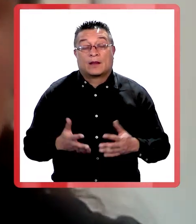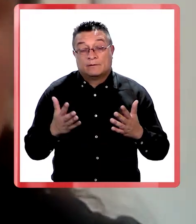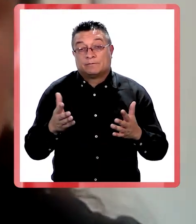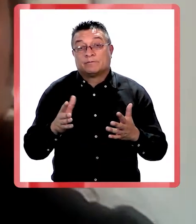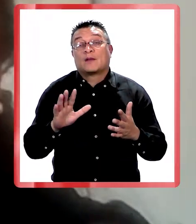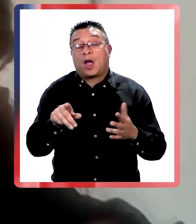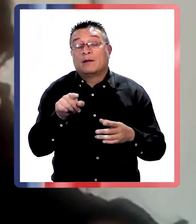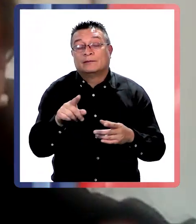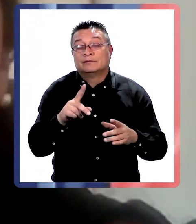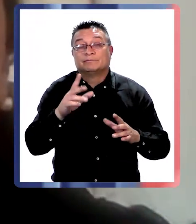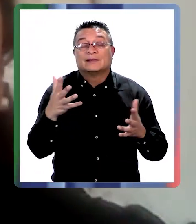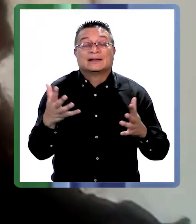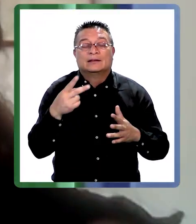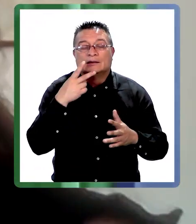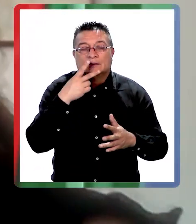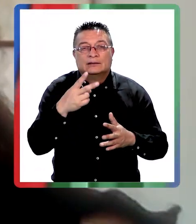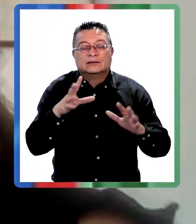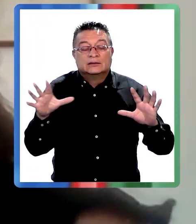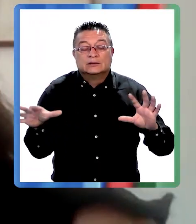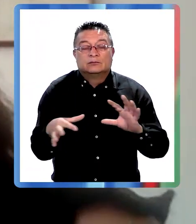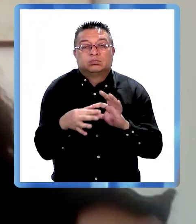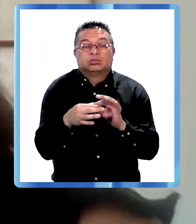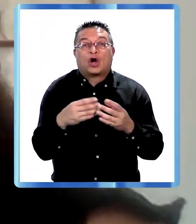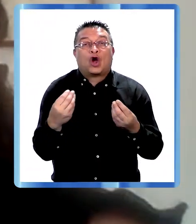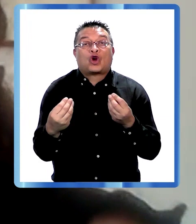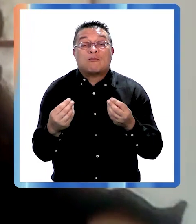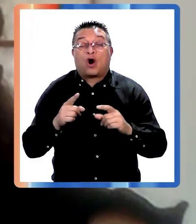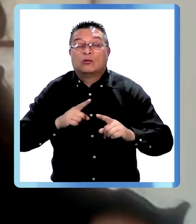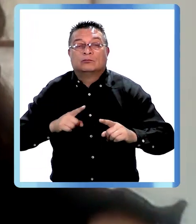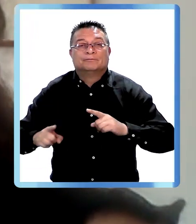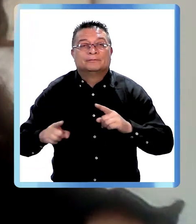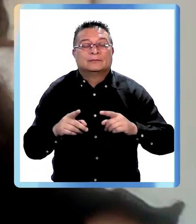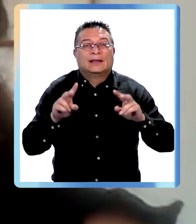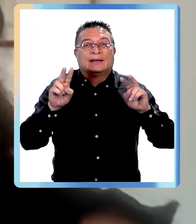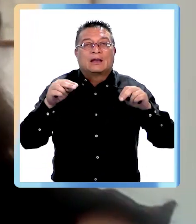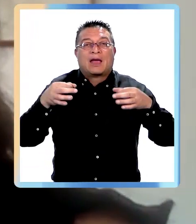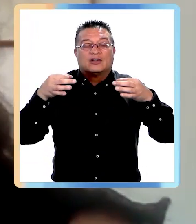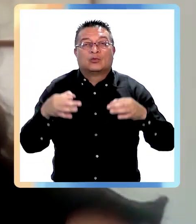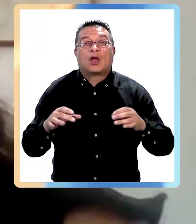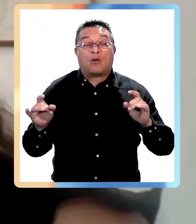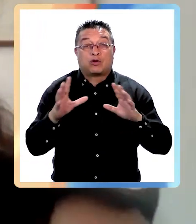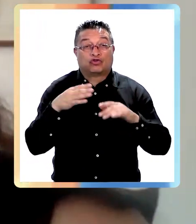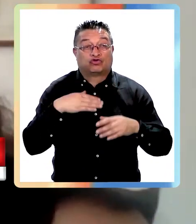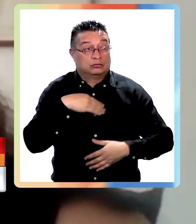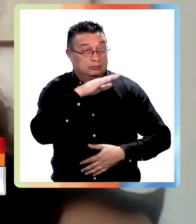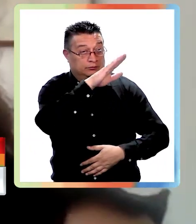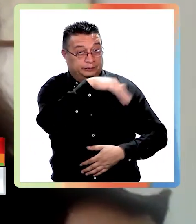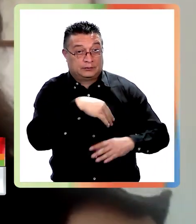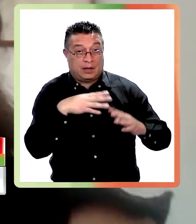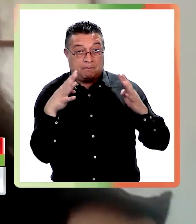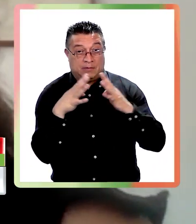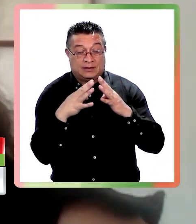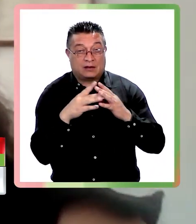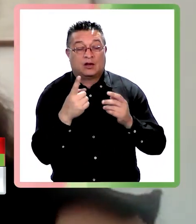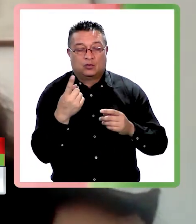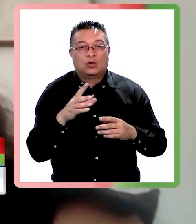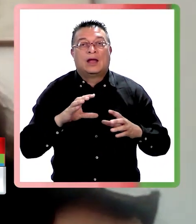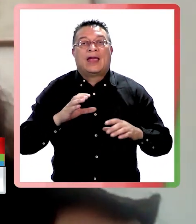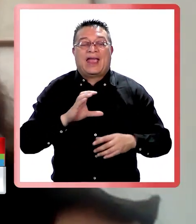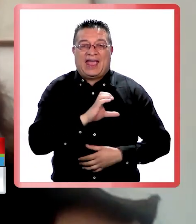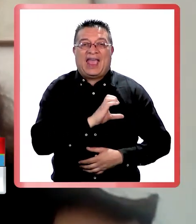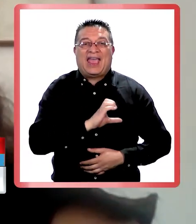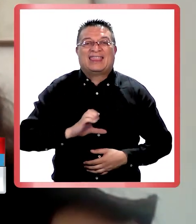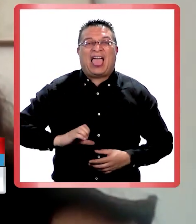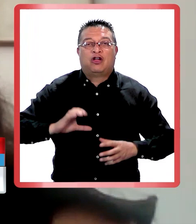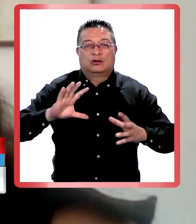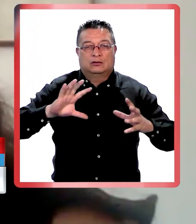Sí, no, porque en el fondo tiene que ver con cómo estamos administrando la seguridad. O sea, si yo llamo a los militares, lo que estoy haciendo es llamar a un estado de